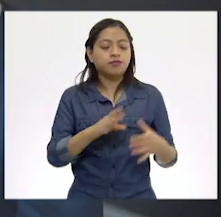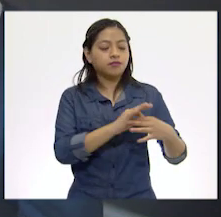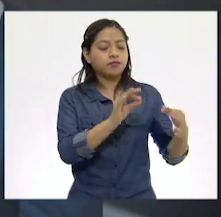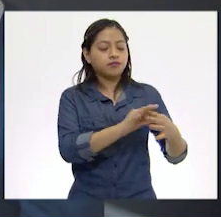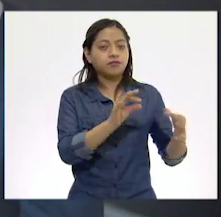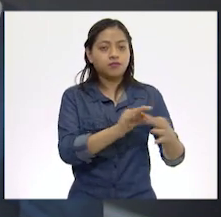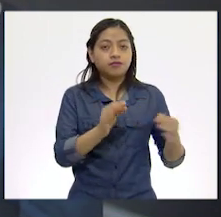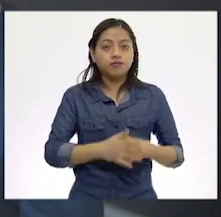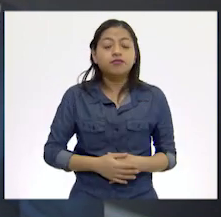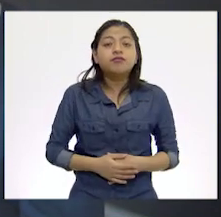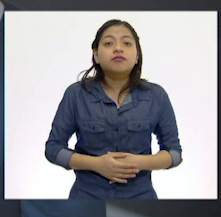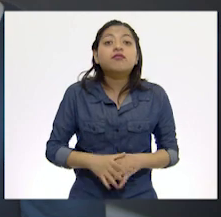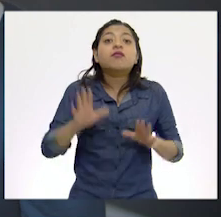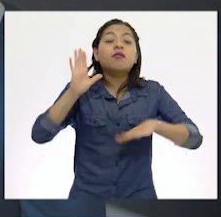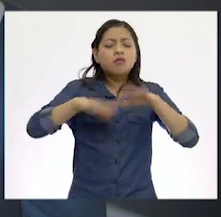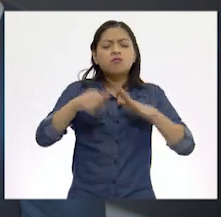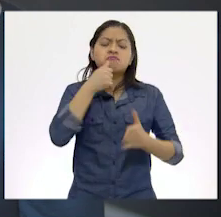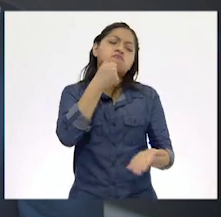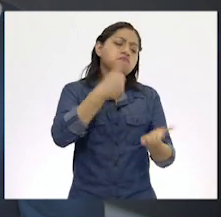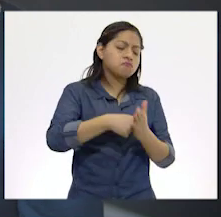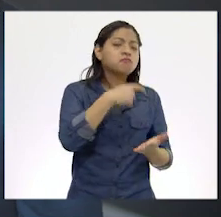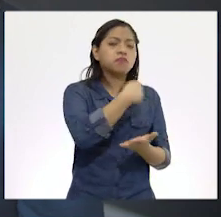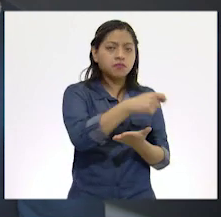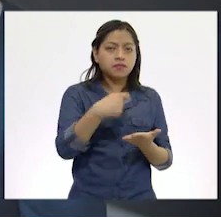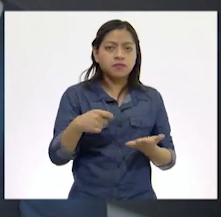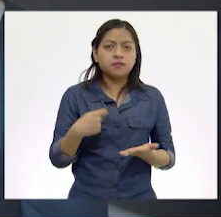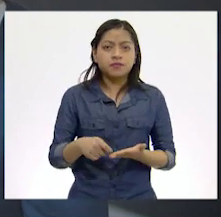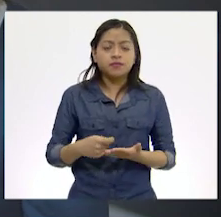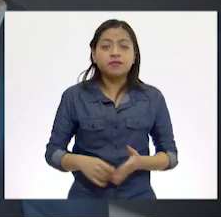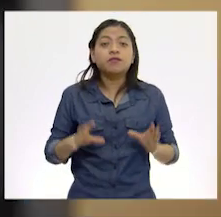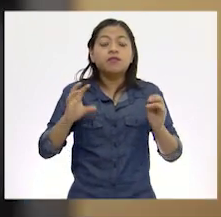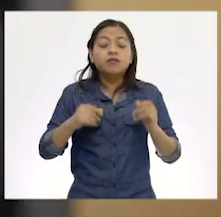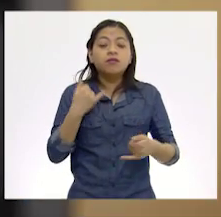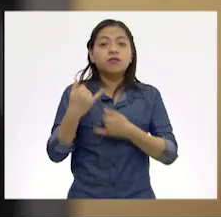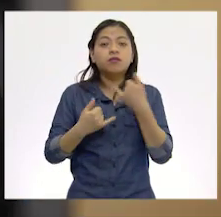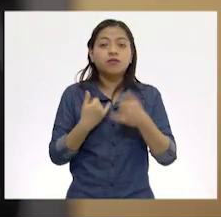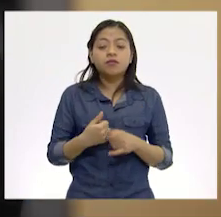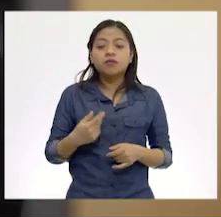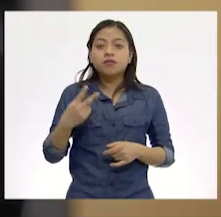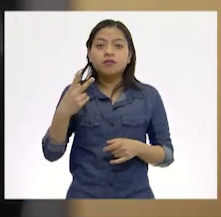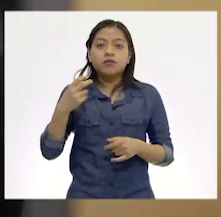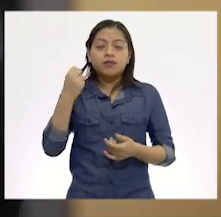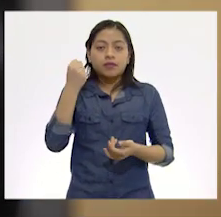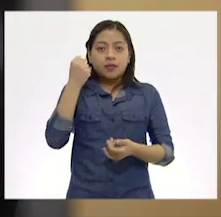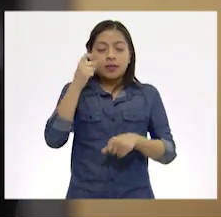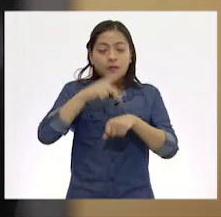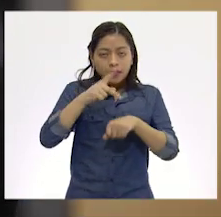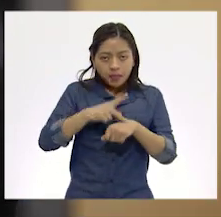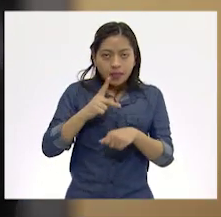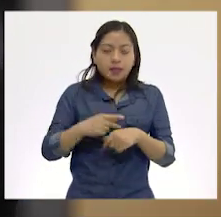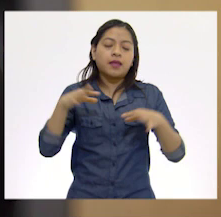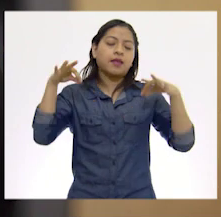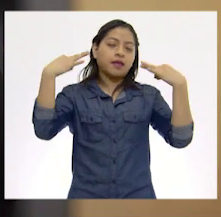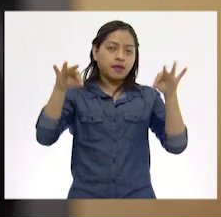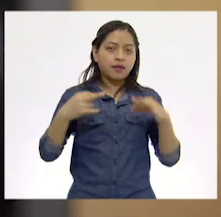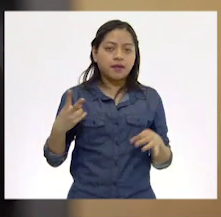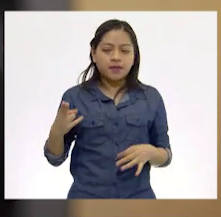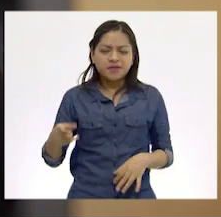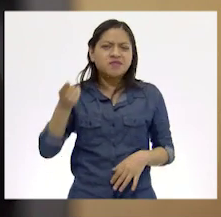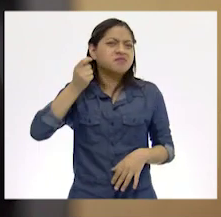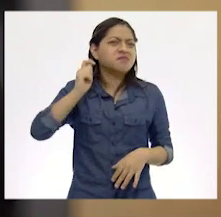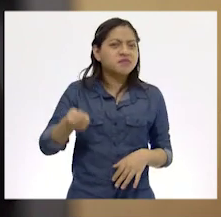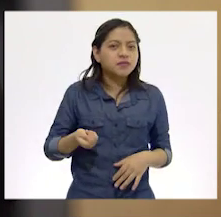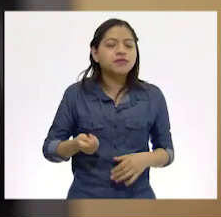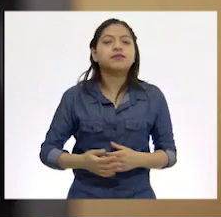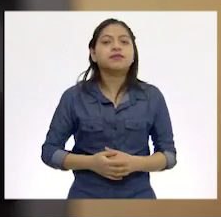de cartas, piedra, papel, tijera. Se trata de que si piedra, papel,